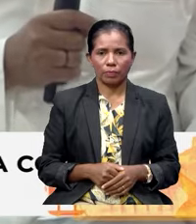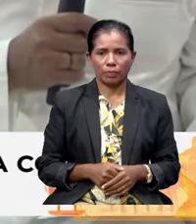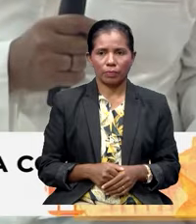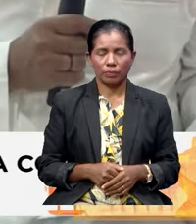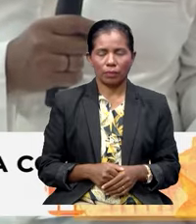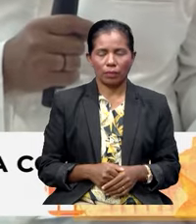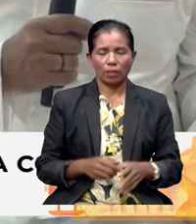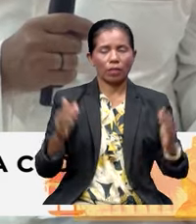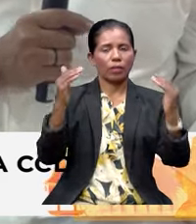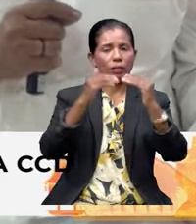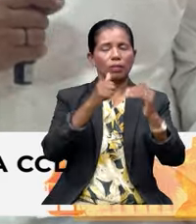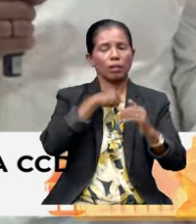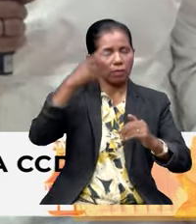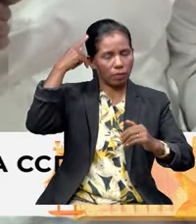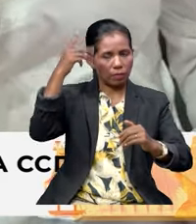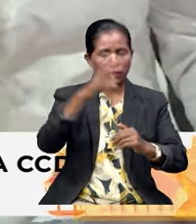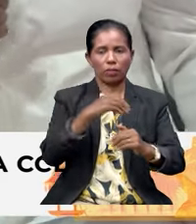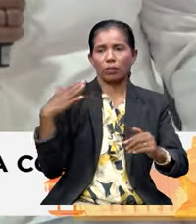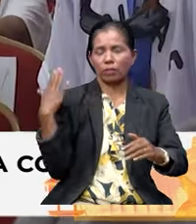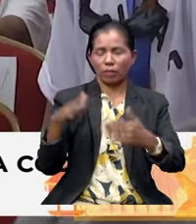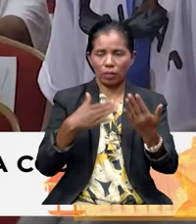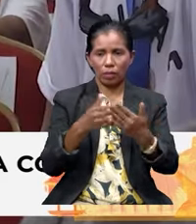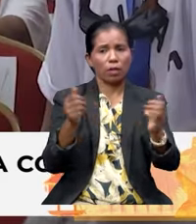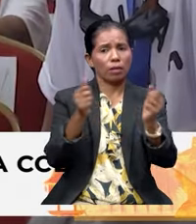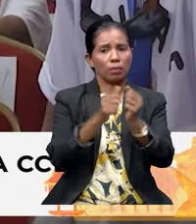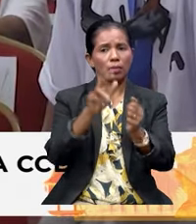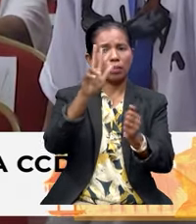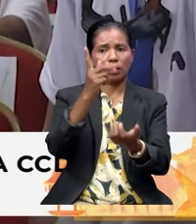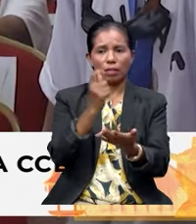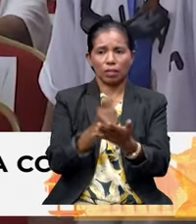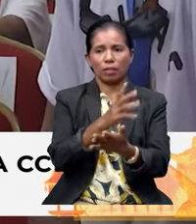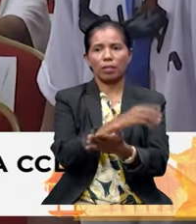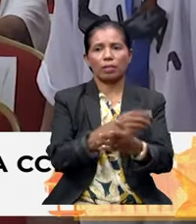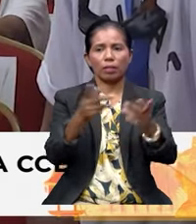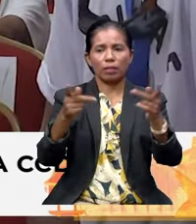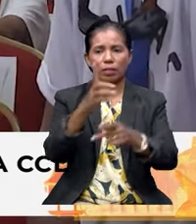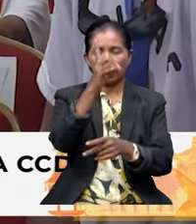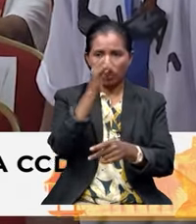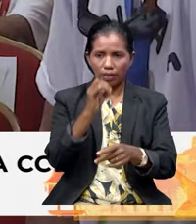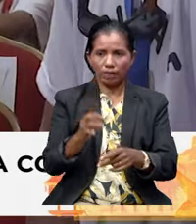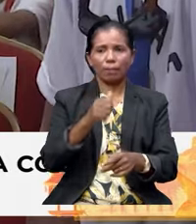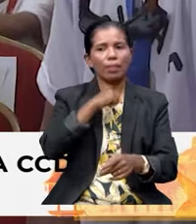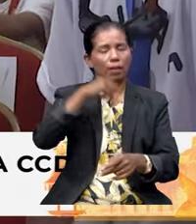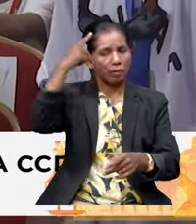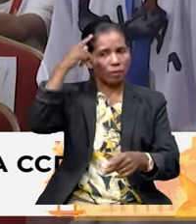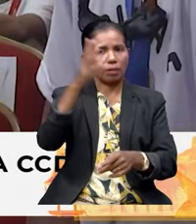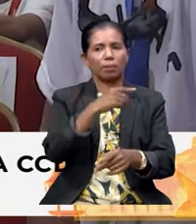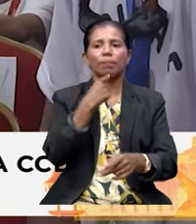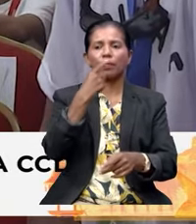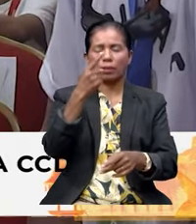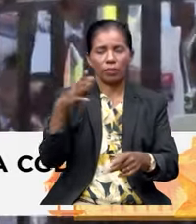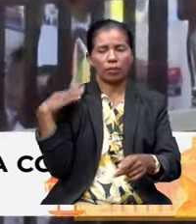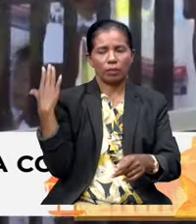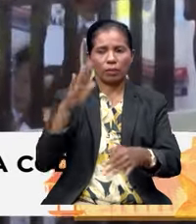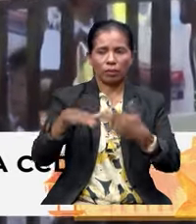Ia diálogo Papa Francisco o Juventude Siramutu Criuntolo e a Centro Convenção dele, Papa Francisco ateten